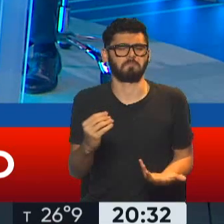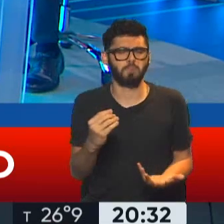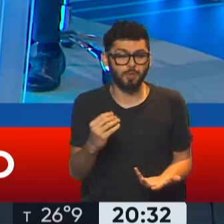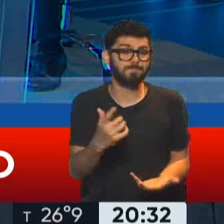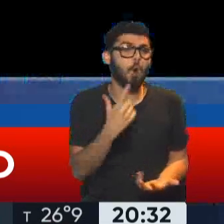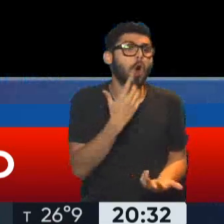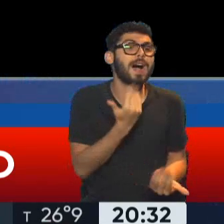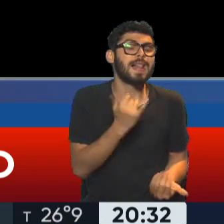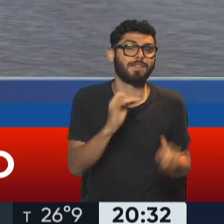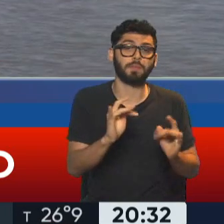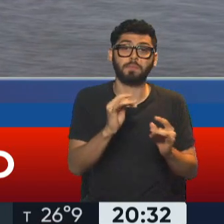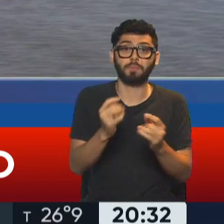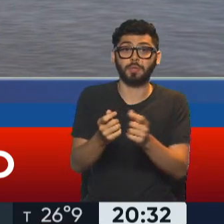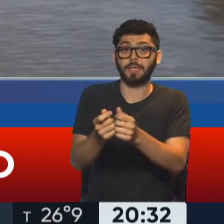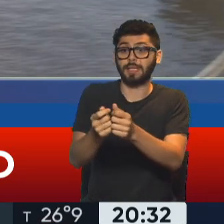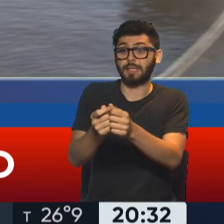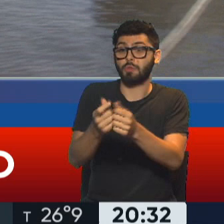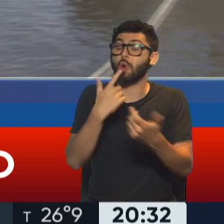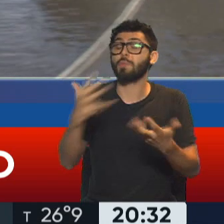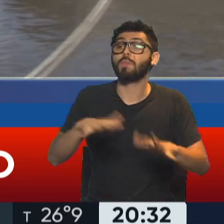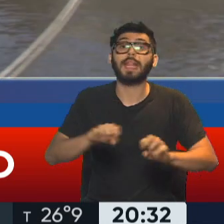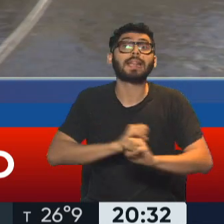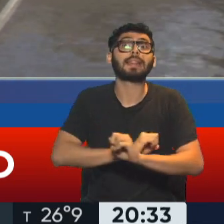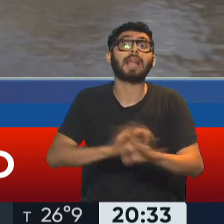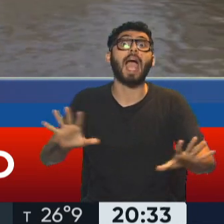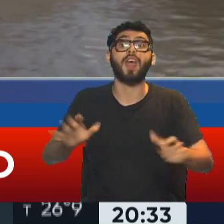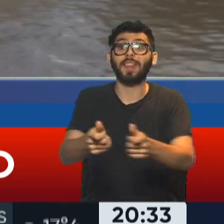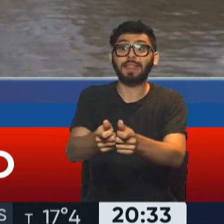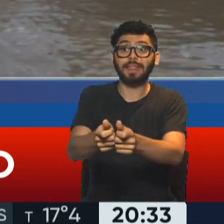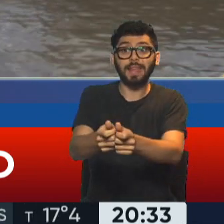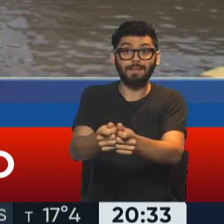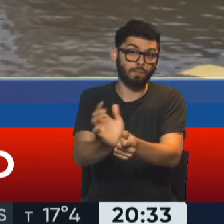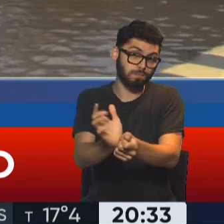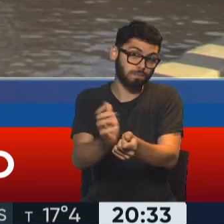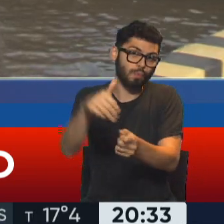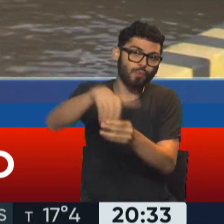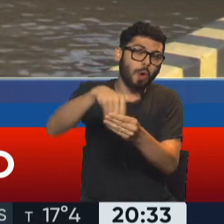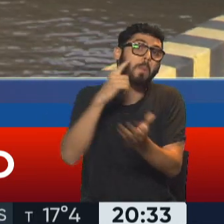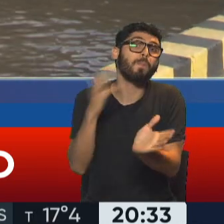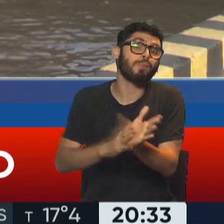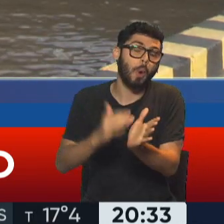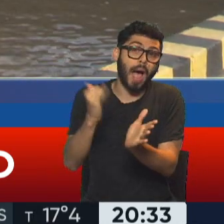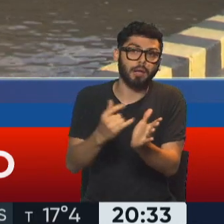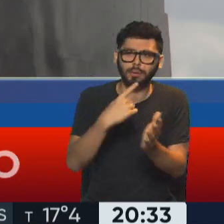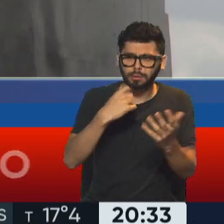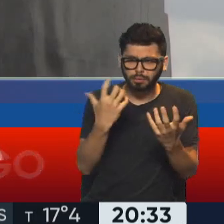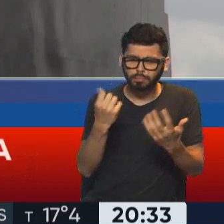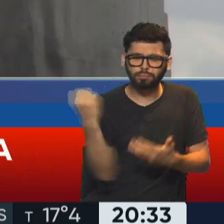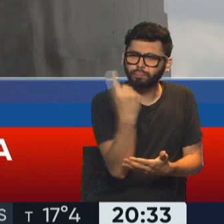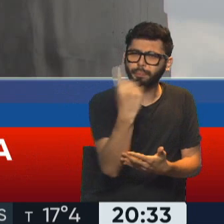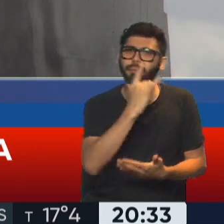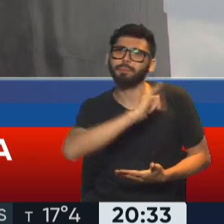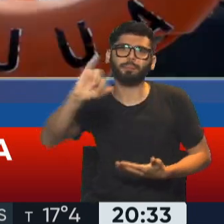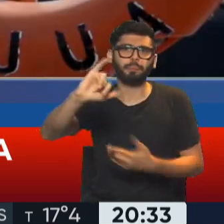ese contexto de una tragedia es un elemento de prueba. Claro. Entonces, el hecho de que se den de baja las líneas casi inmediatamente, sin solución